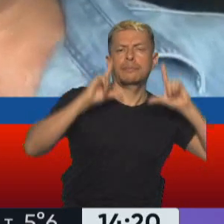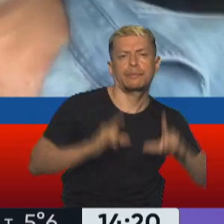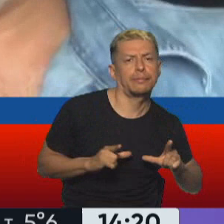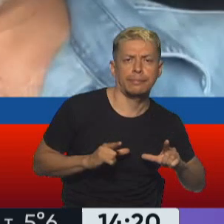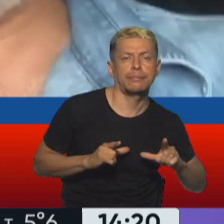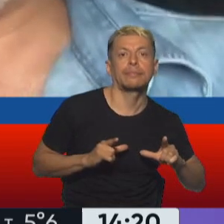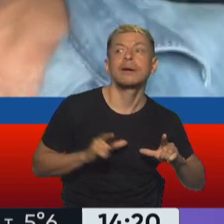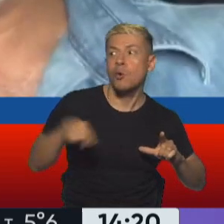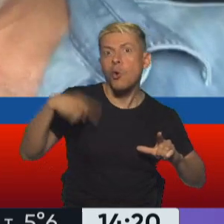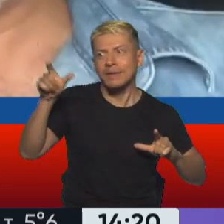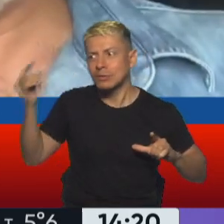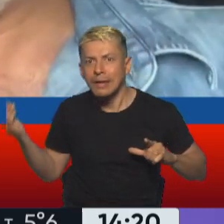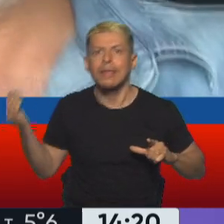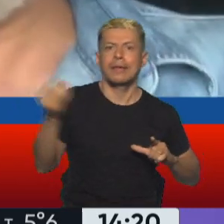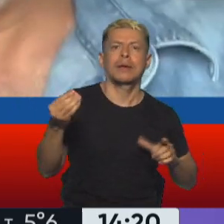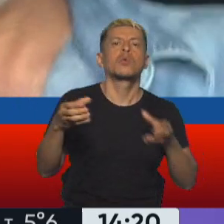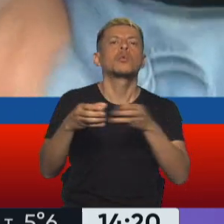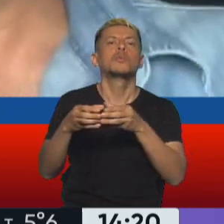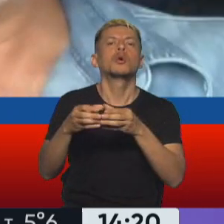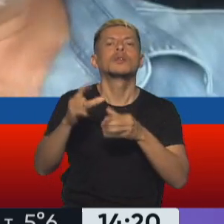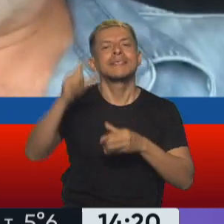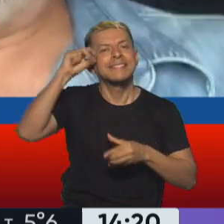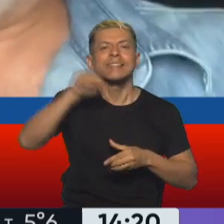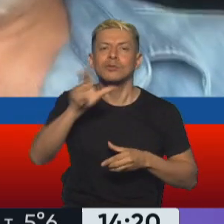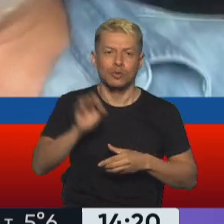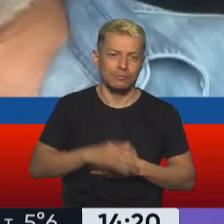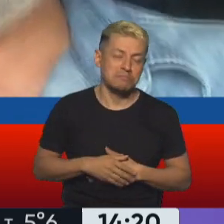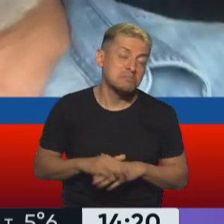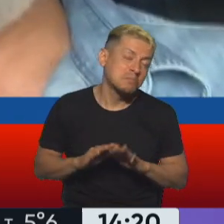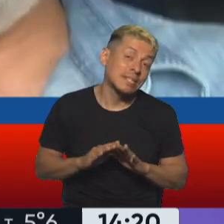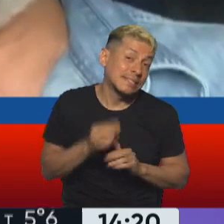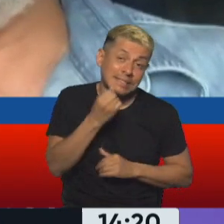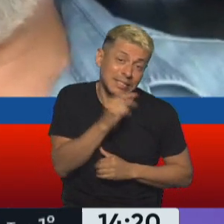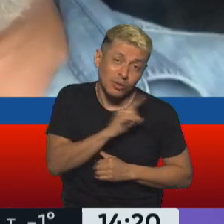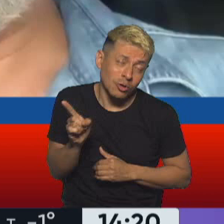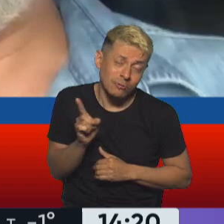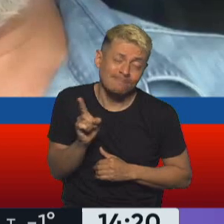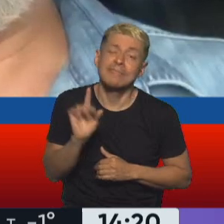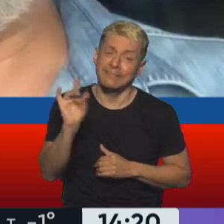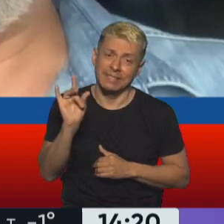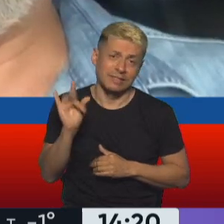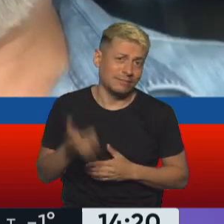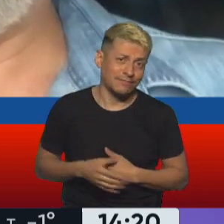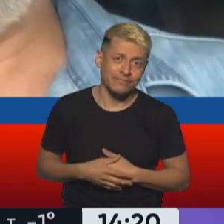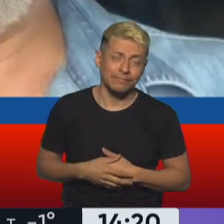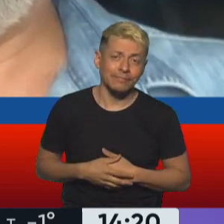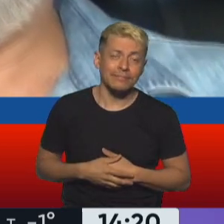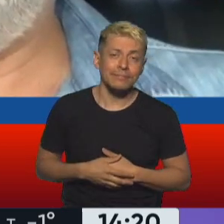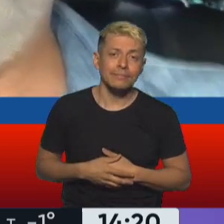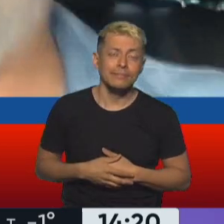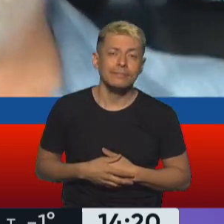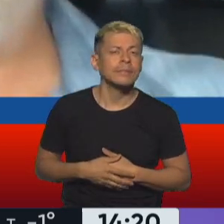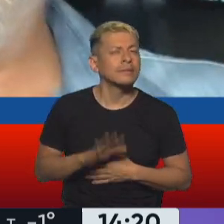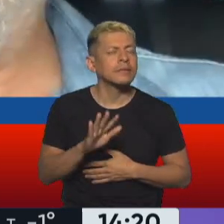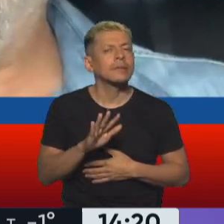esta candidatura al centro, para que se torne viable. De otra manera, es muy difícil. Y le introduzco, si me